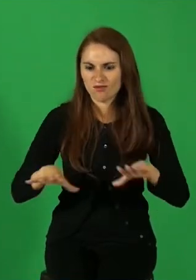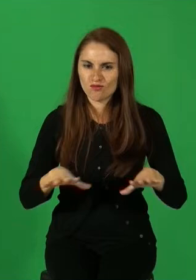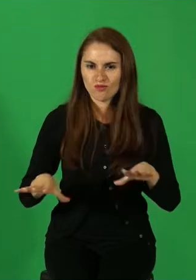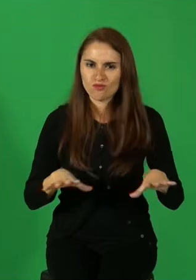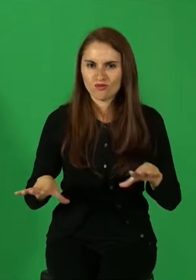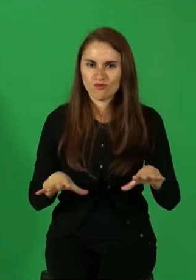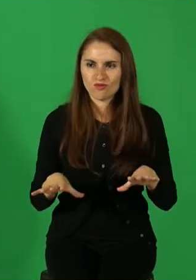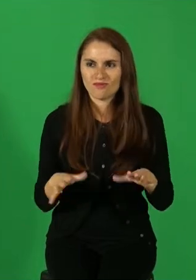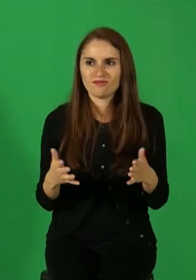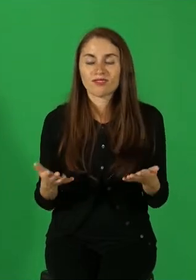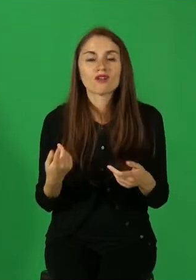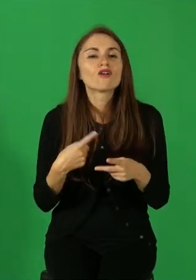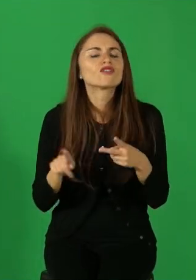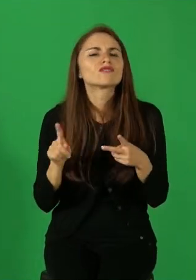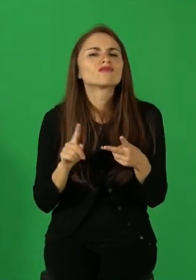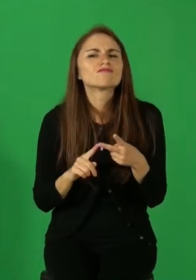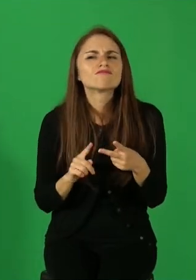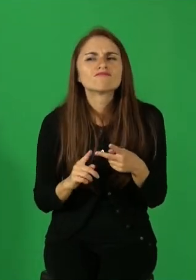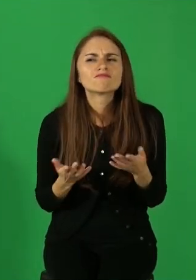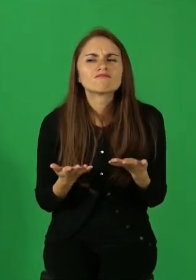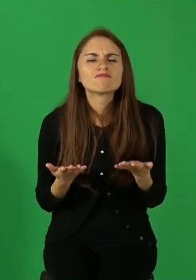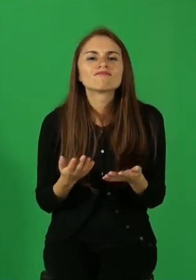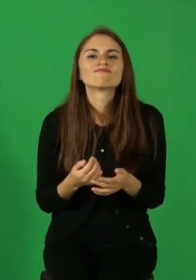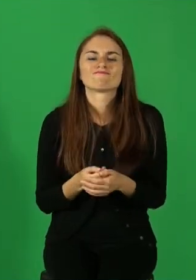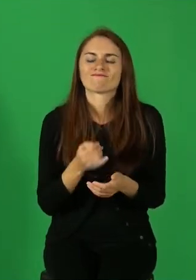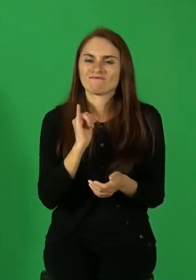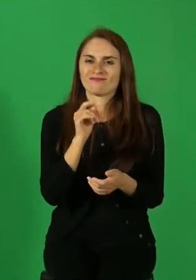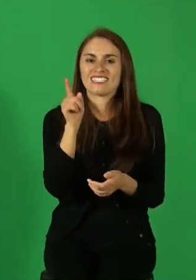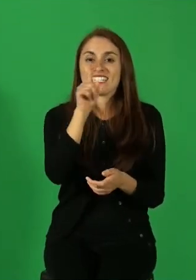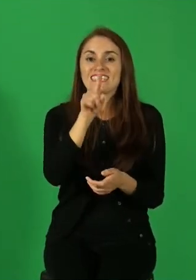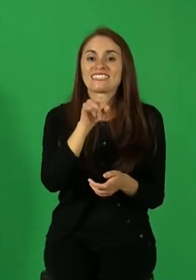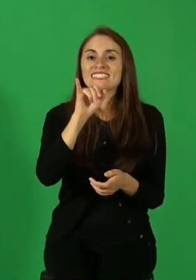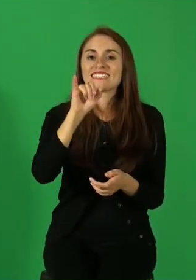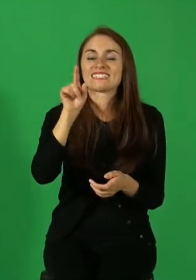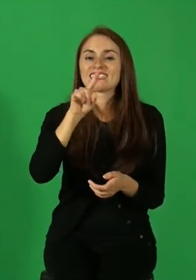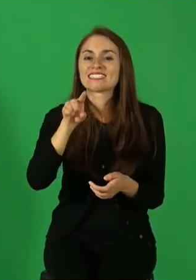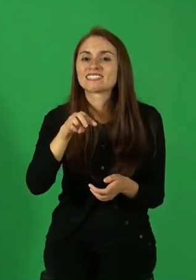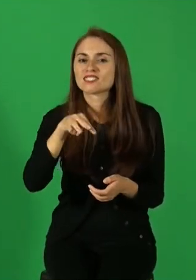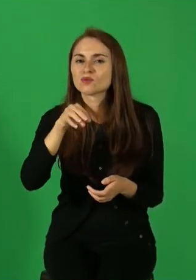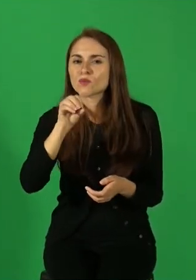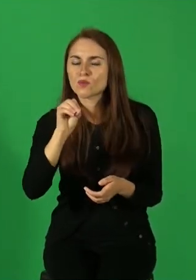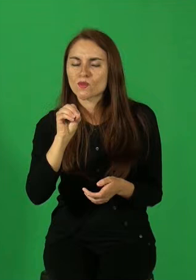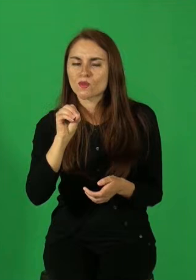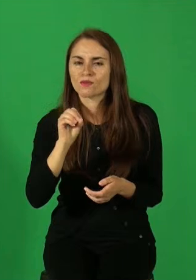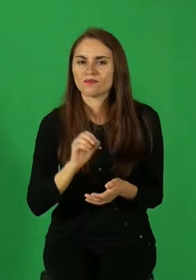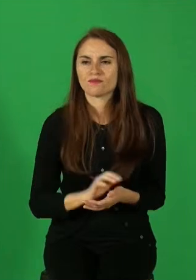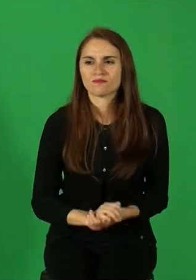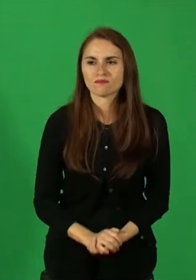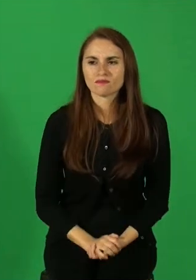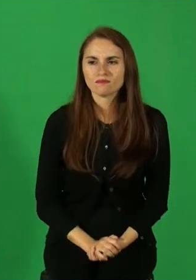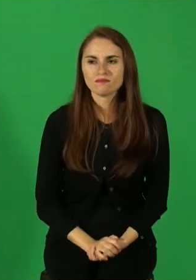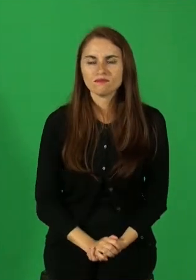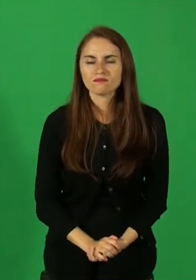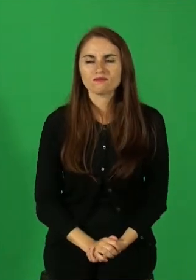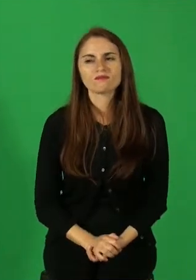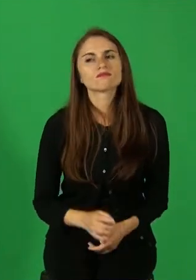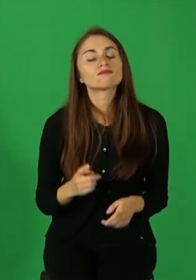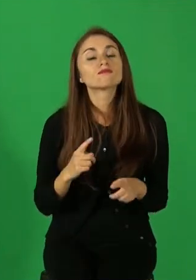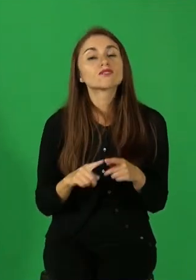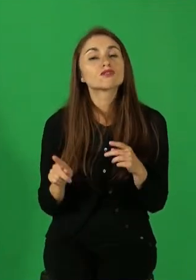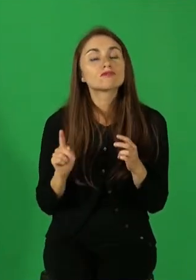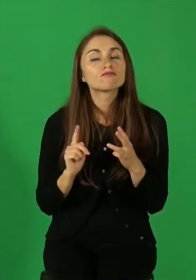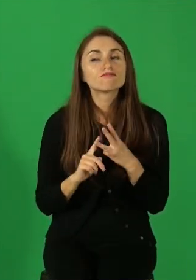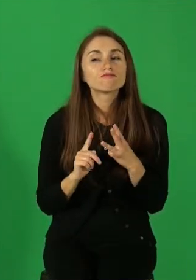¿Un ejemplo más? Muy bien, sismo, como escuché por ahí. Veamos por último el